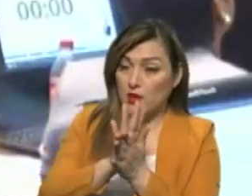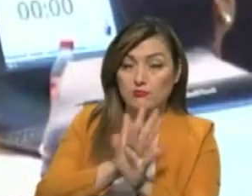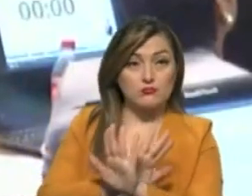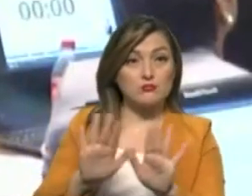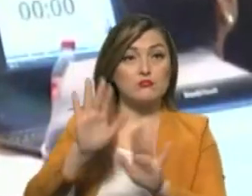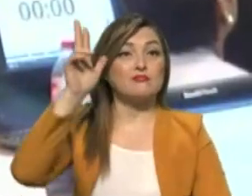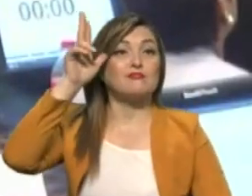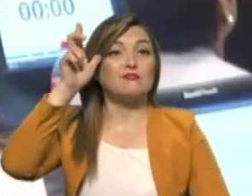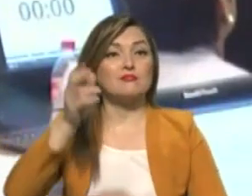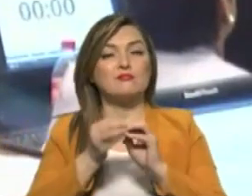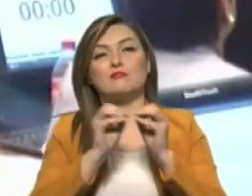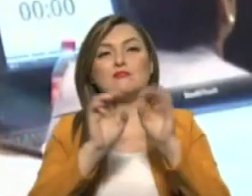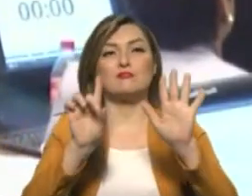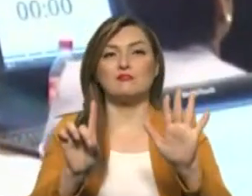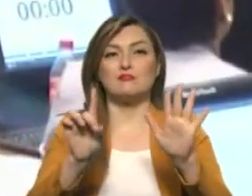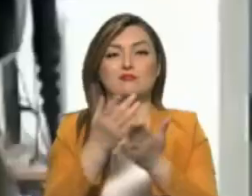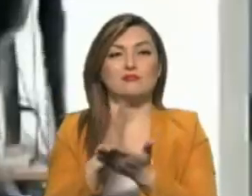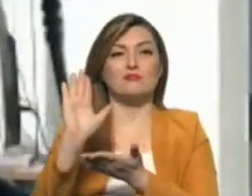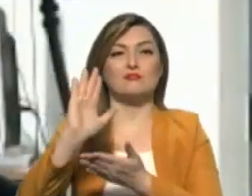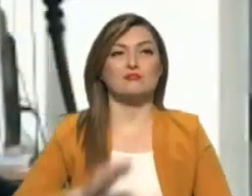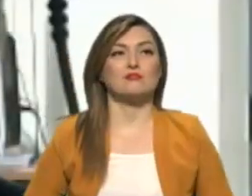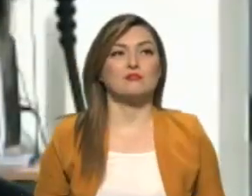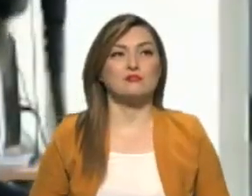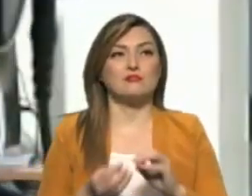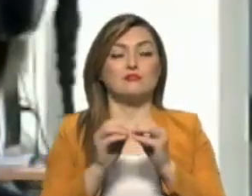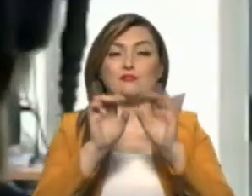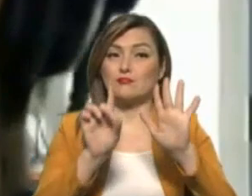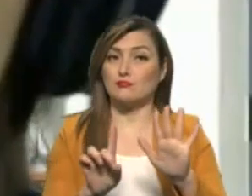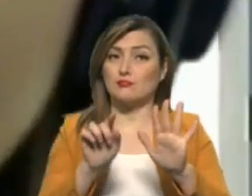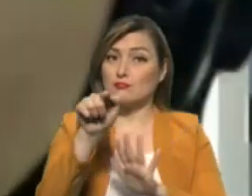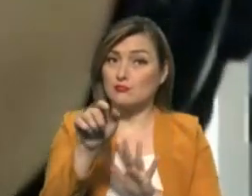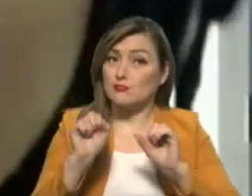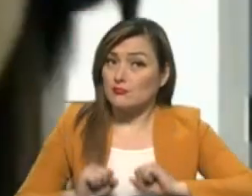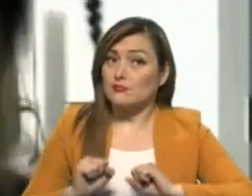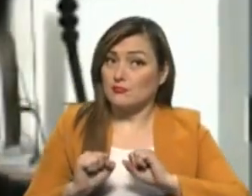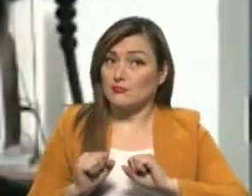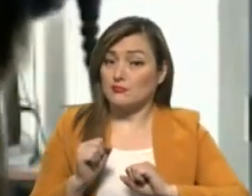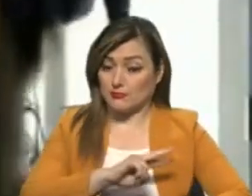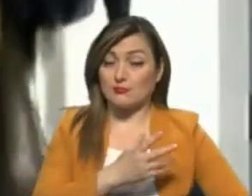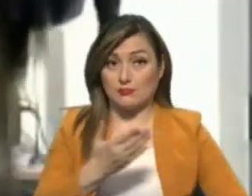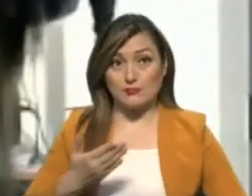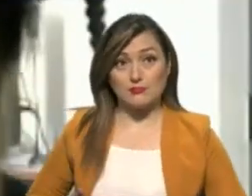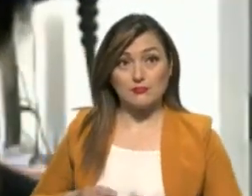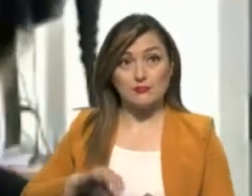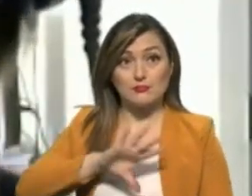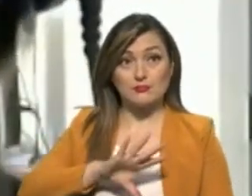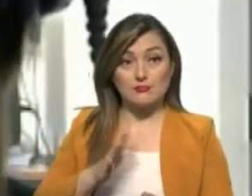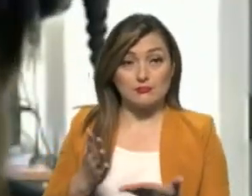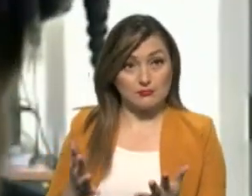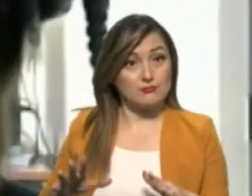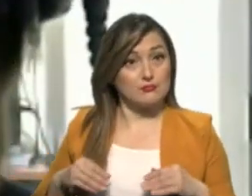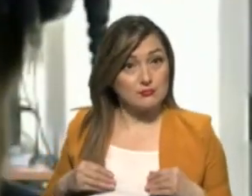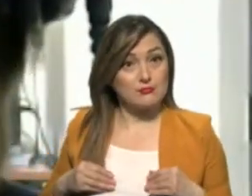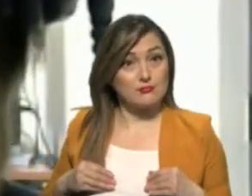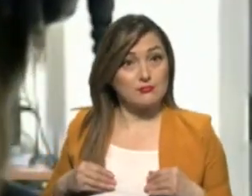a Creo sin el Partido Social Cristiano. Y los socialcristianos dicen que le dan a ustedes, le podrían dar a ustedes la vicepresidencia de la asamblea. ¿Estarían dispuestos a